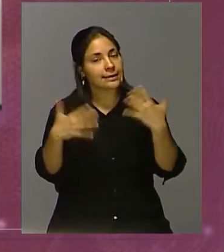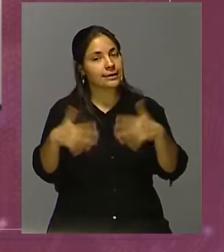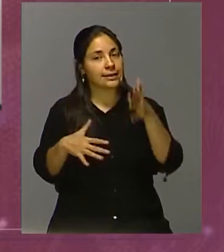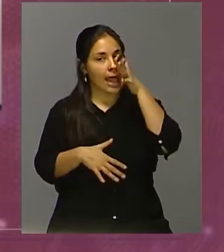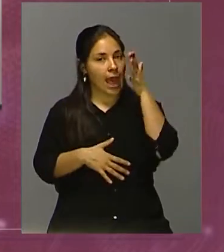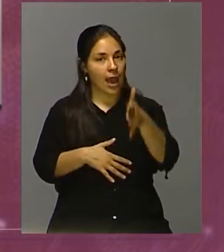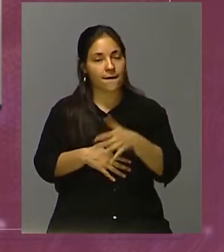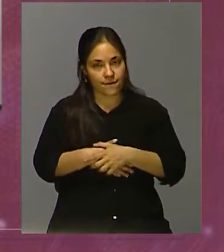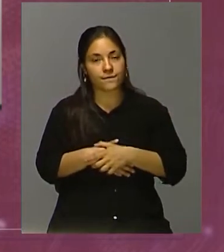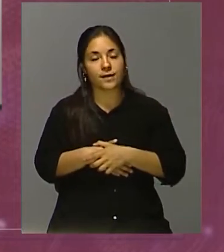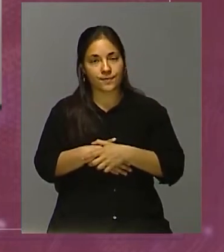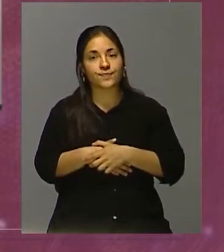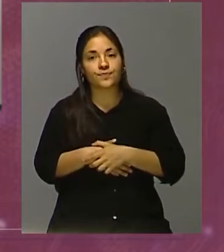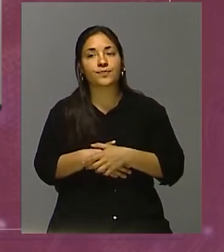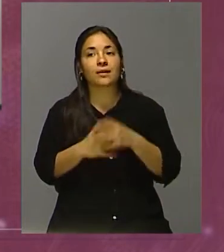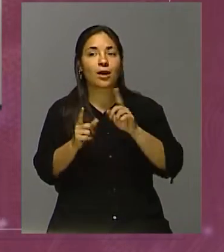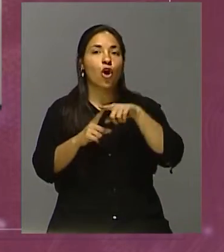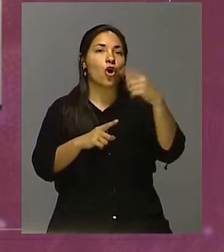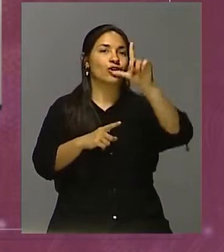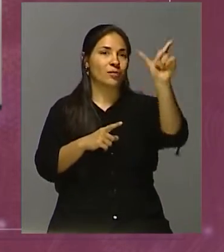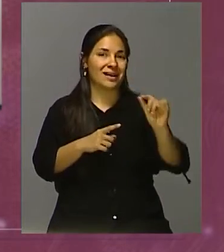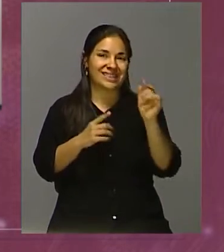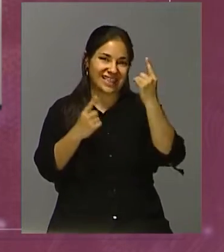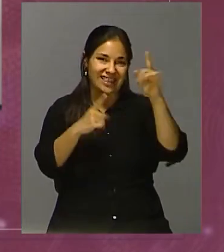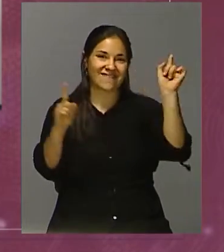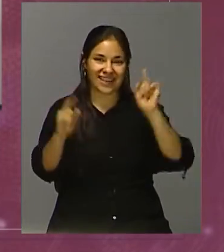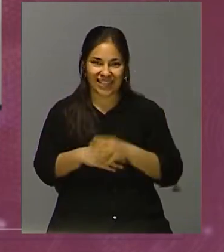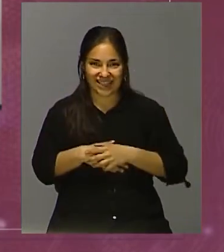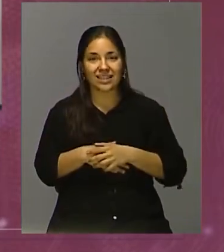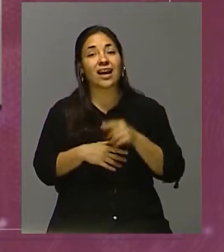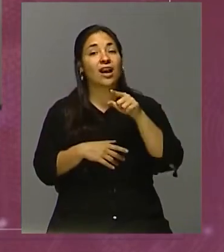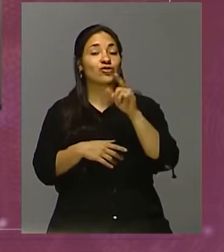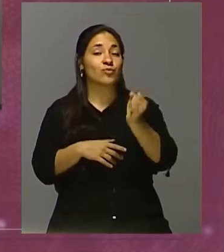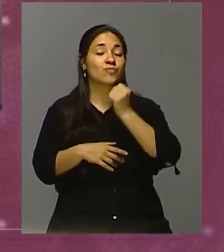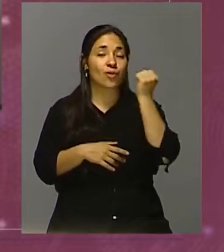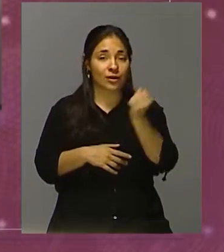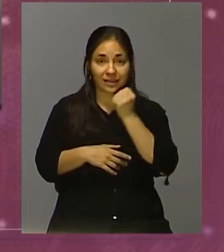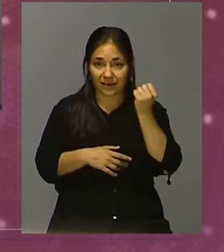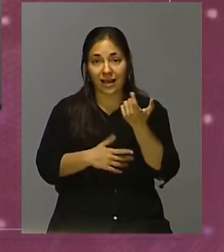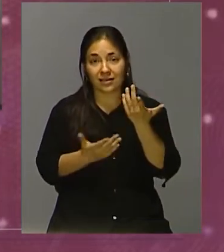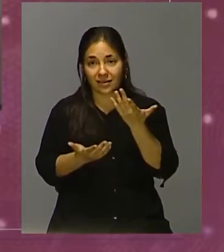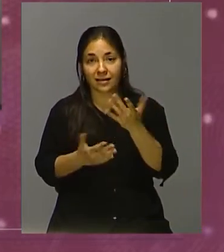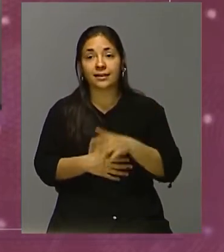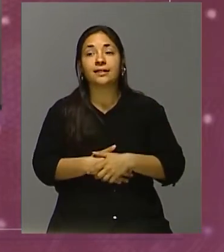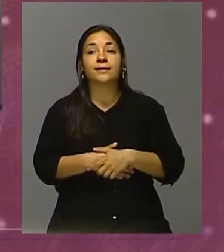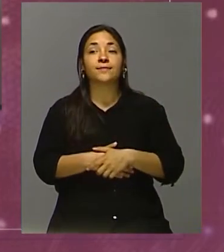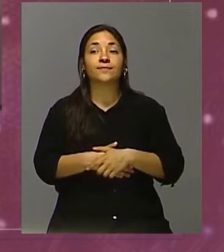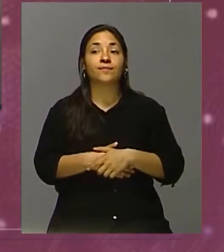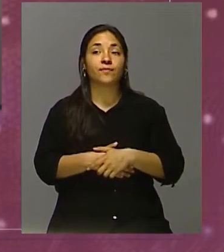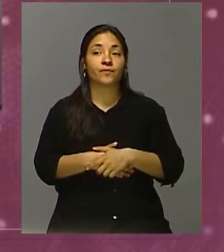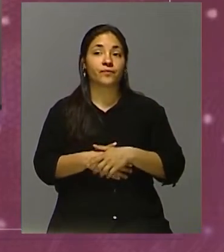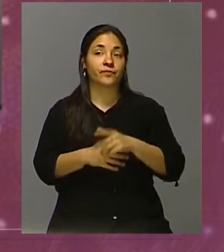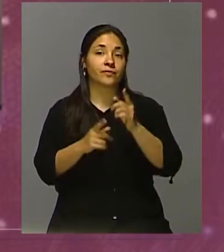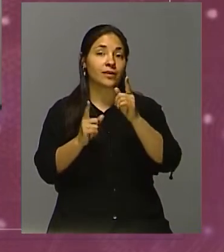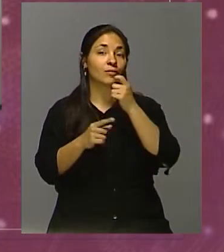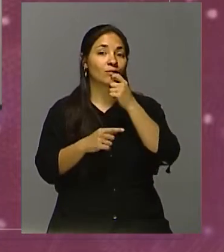Claro. Es mucho más alto que en otros países. Entonces, ese es un dato que tendría que todavía fortalecer más la necesidad de